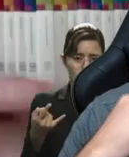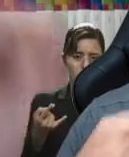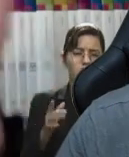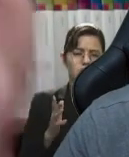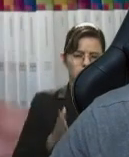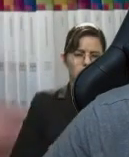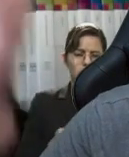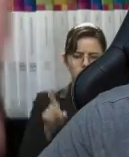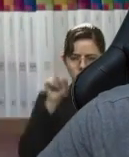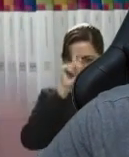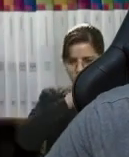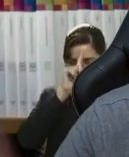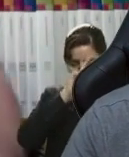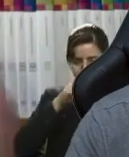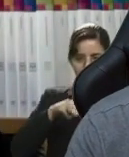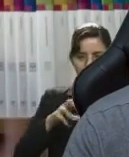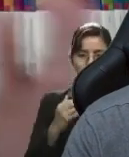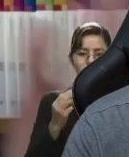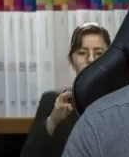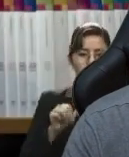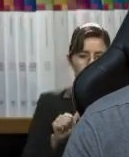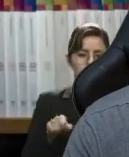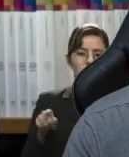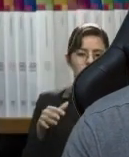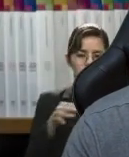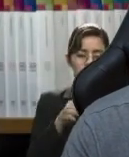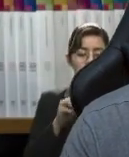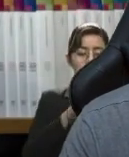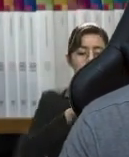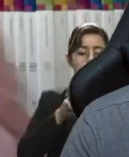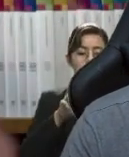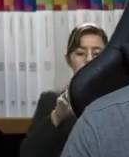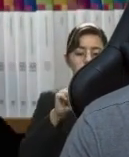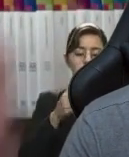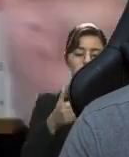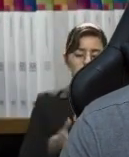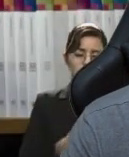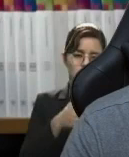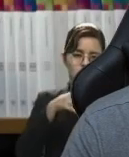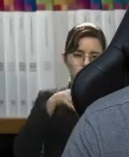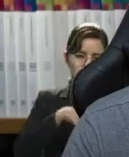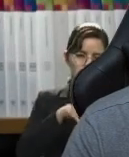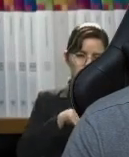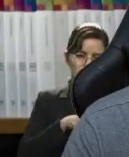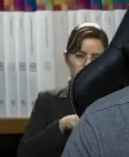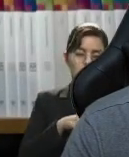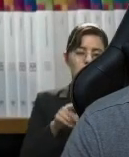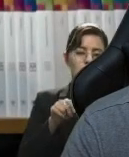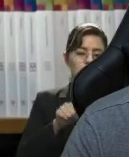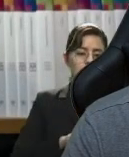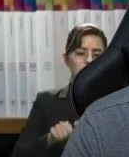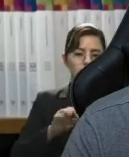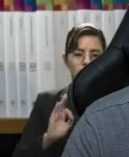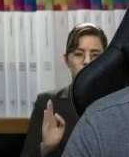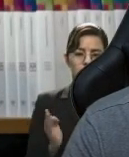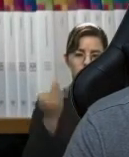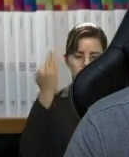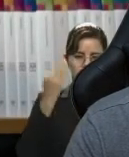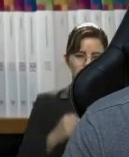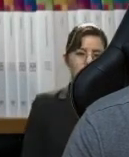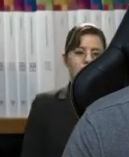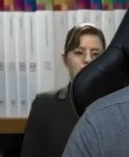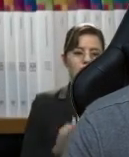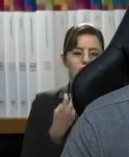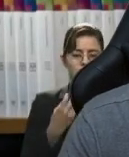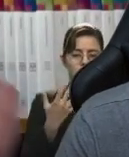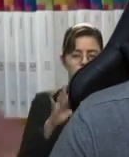la organización exitosa de 330 procesos electorales en los que el grado de alternancia a nivel federal y local ha alcanzado el 63 por